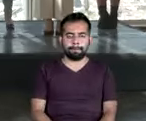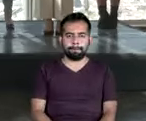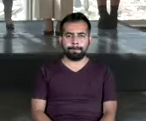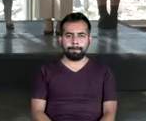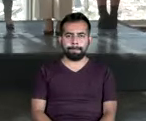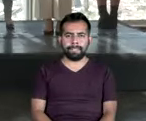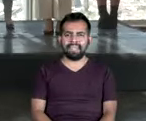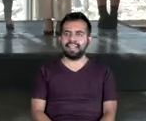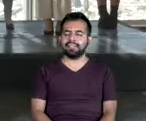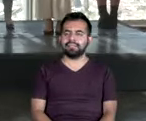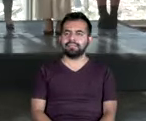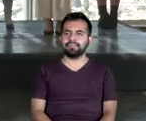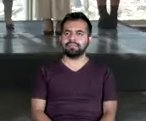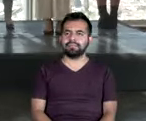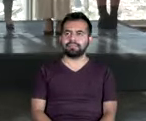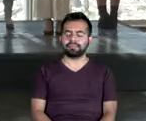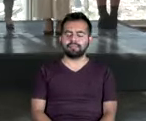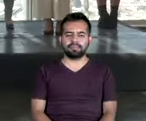Gracias, Alex.